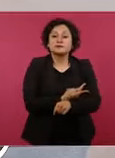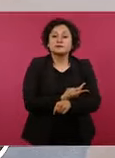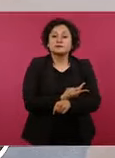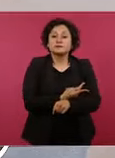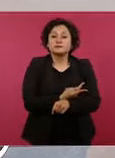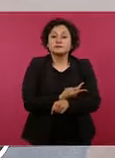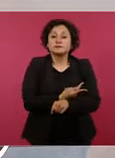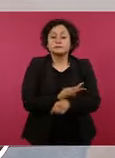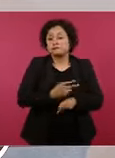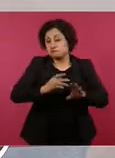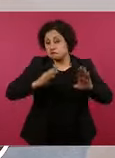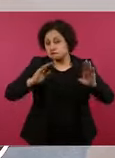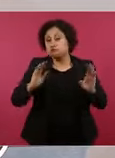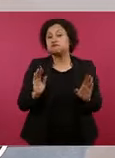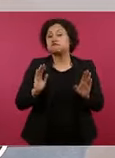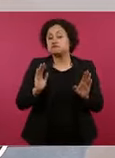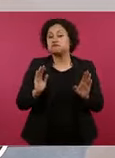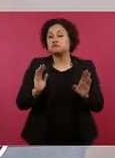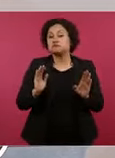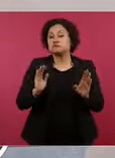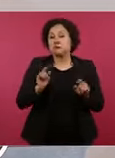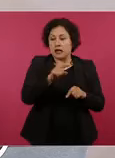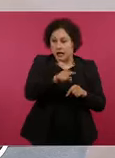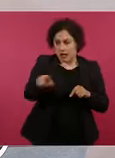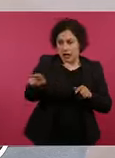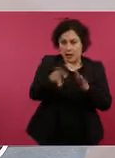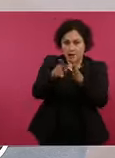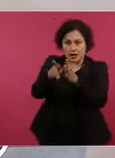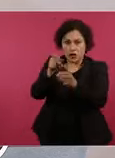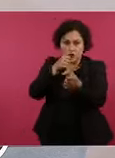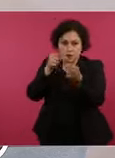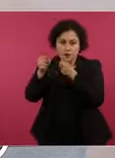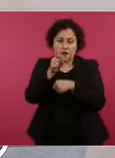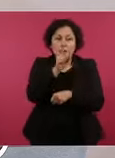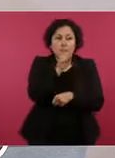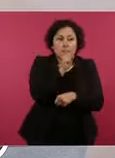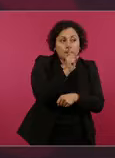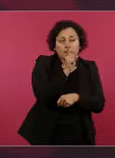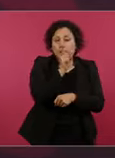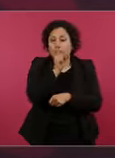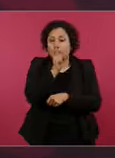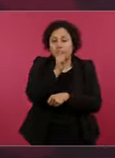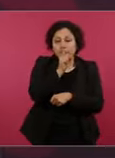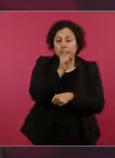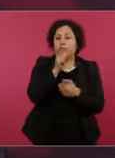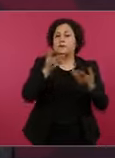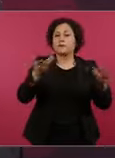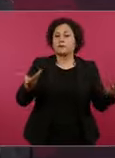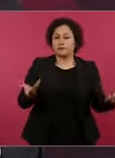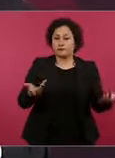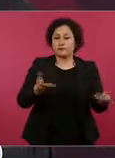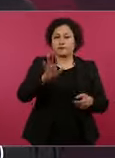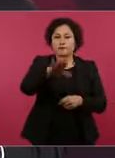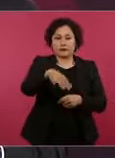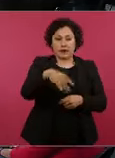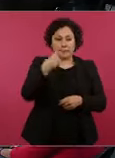No está de más cuando no hablaban ellos sobre estas cosas. A ver, ¿por qué no pones?